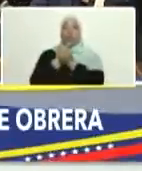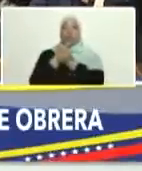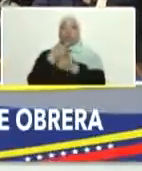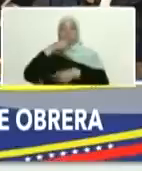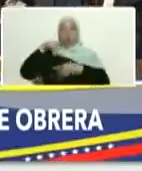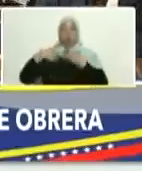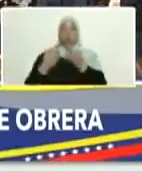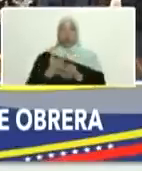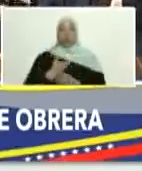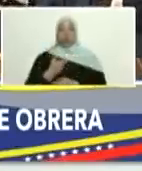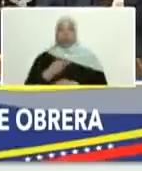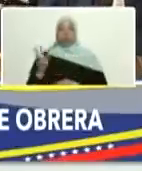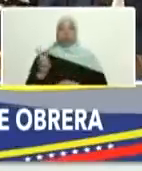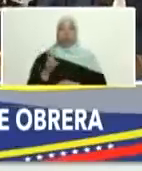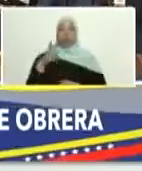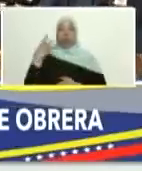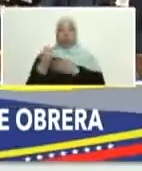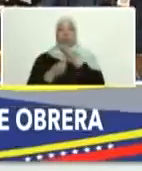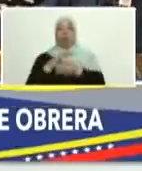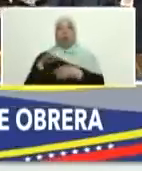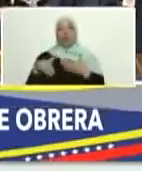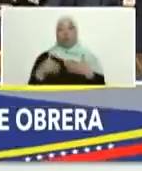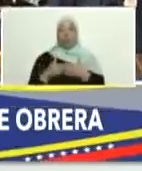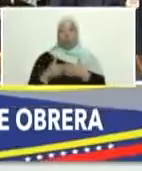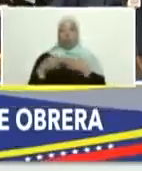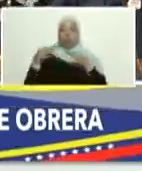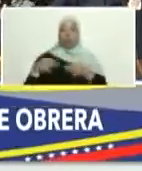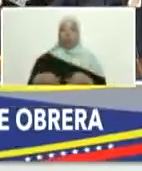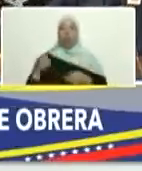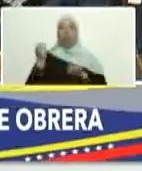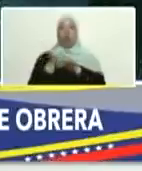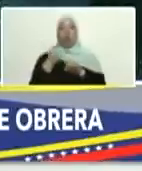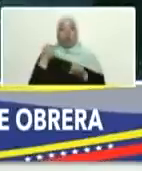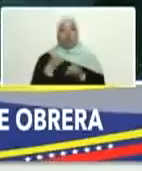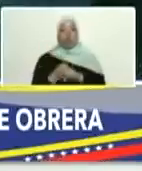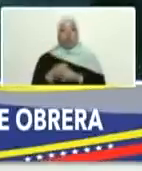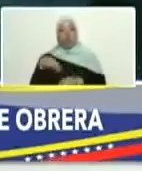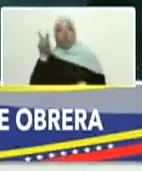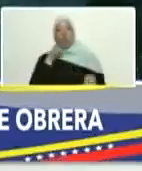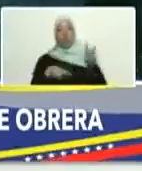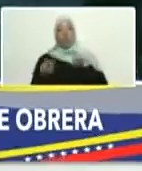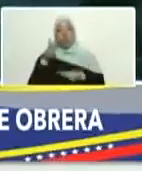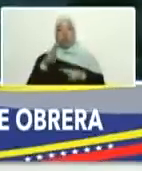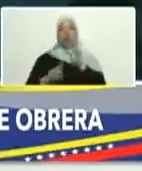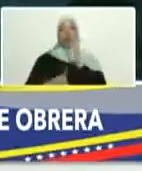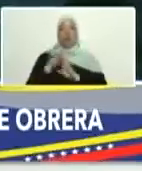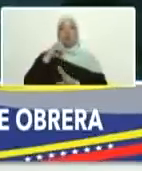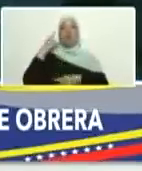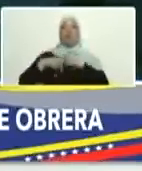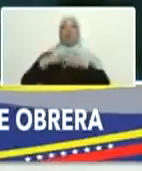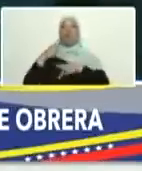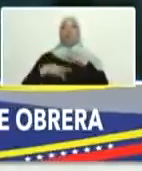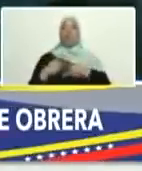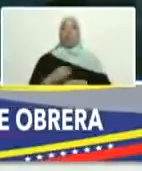en Alcázar, en Benalún, en toda Guayana, ese espíritu de trabajo, de creación, de avance, de